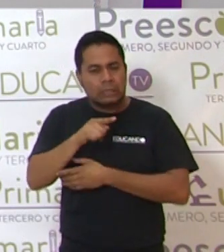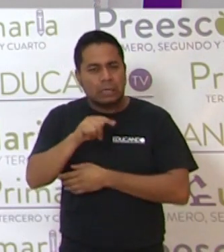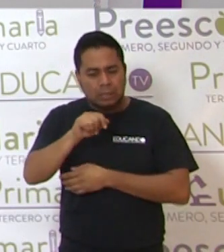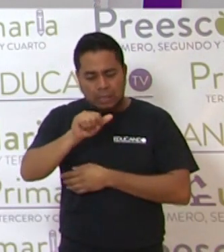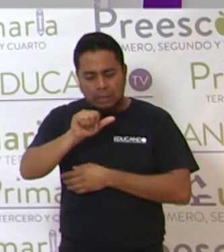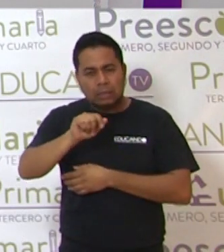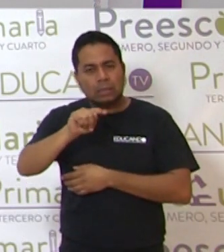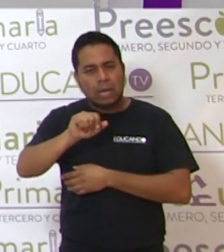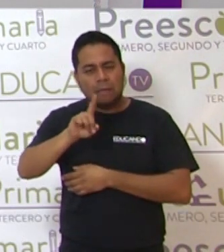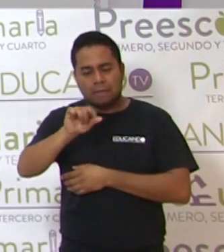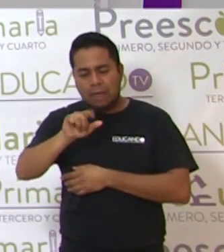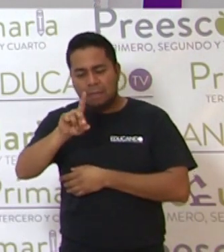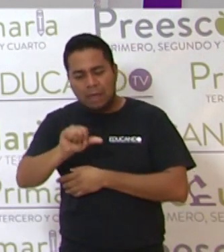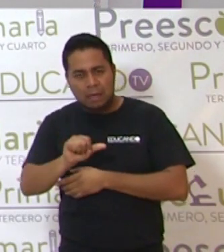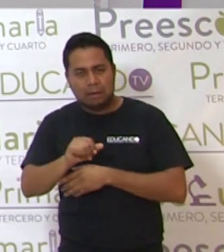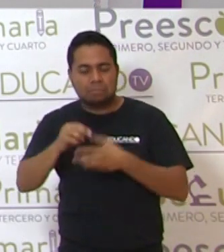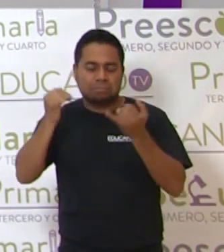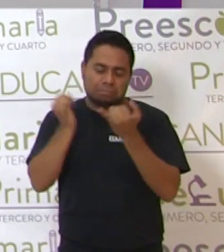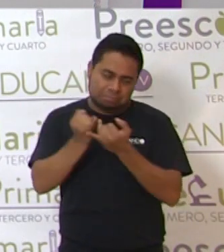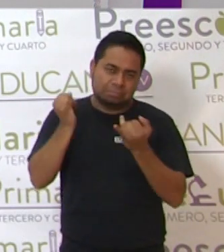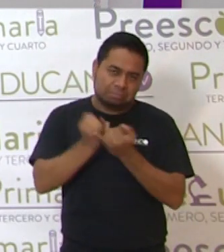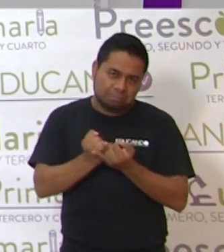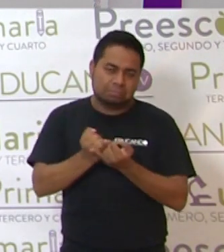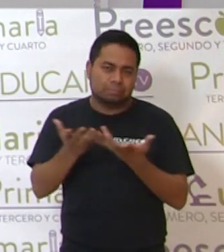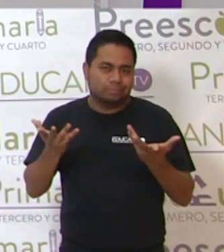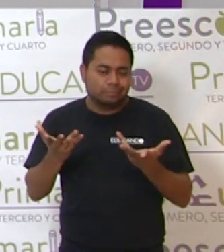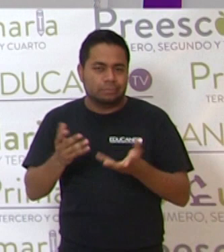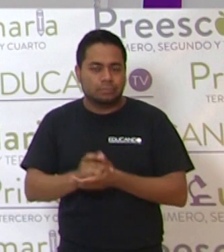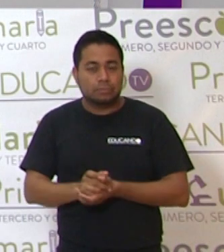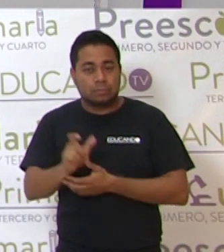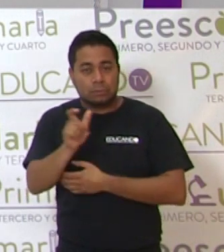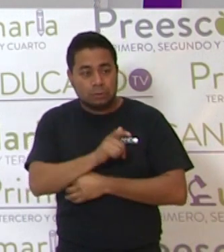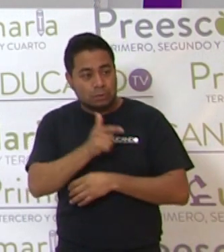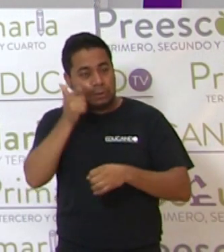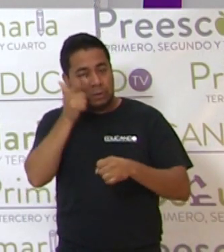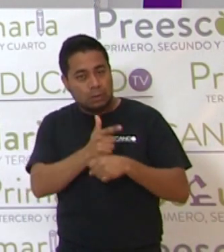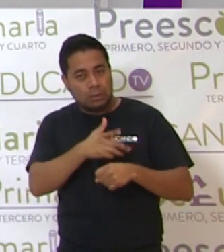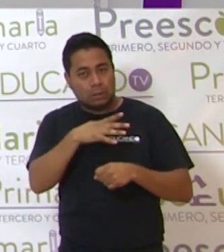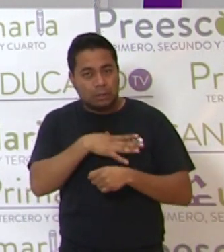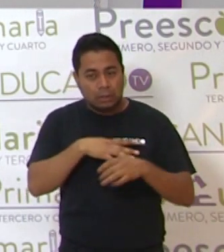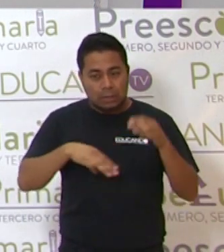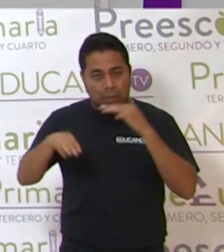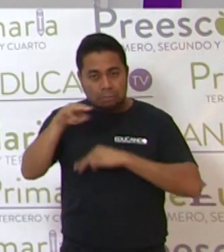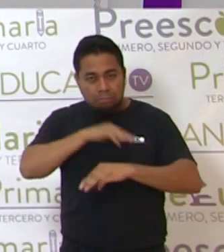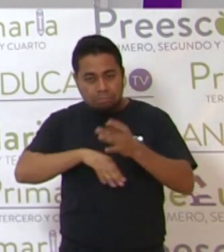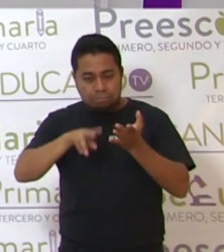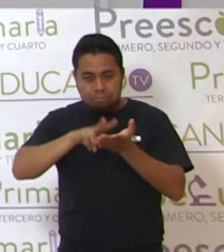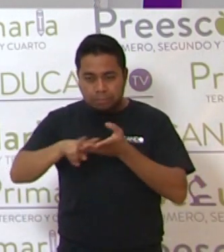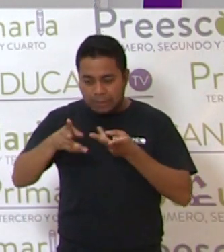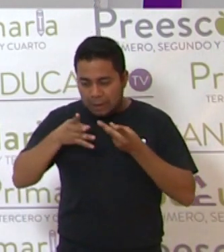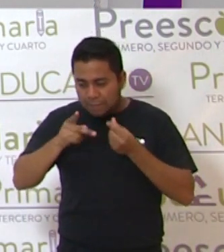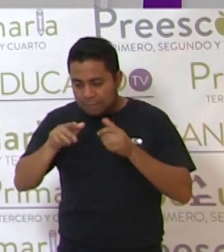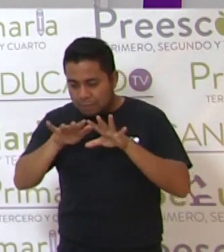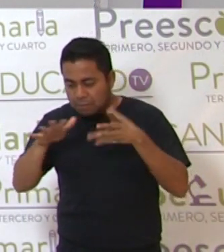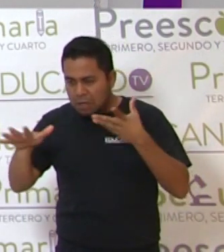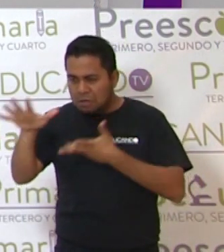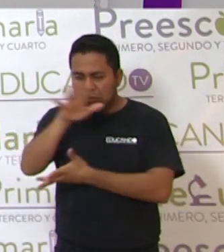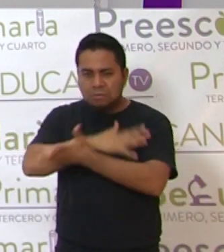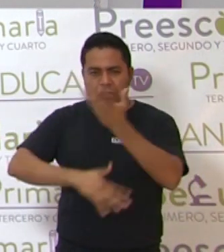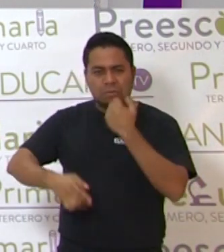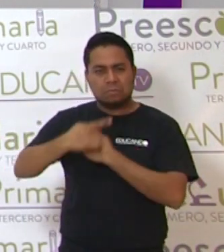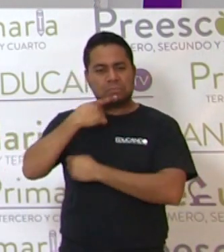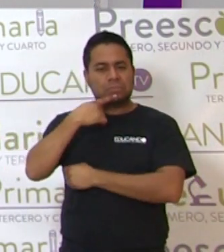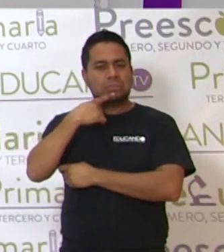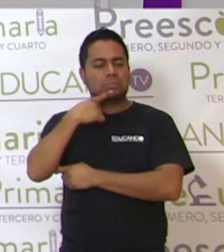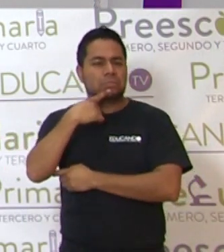tata dada, igual al ir en tren. Cuando vio la verde montaña y el fino mar, todo lo confunde,